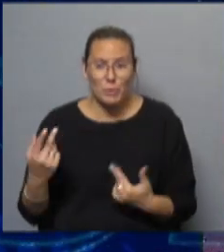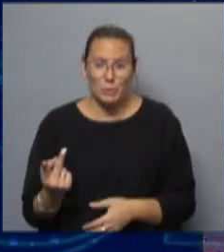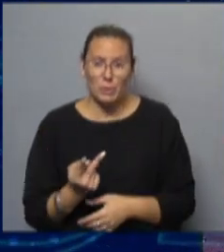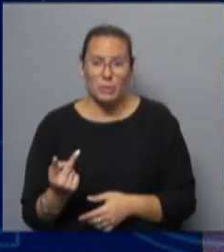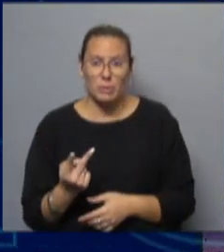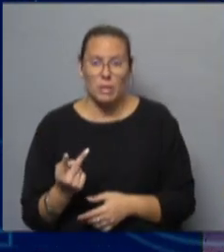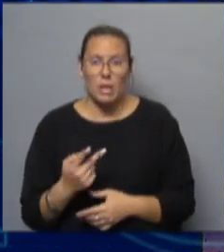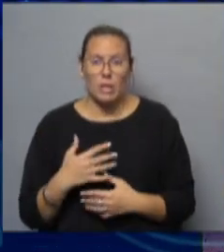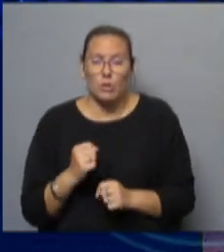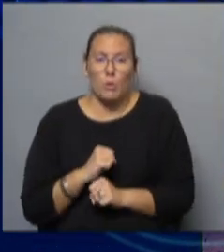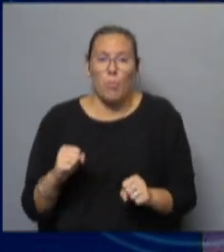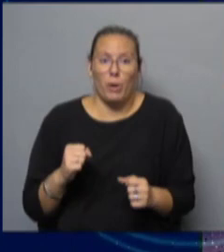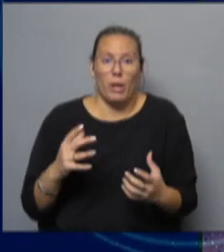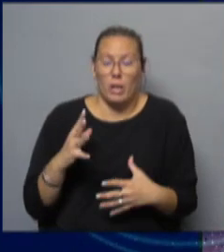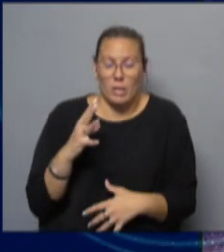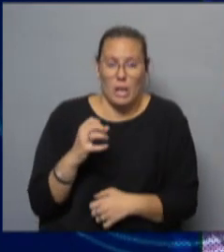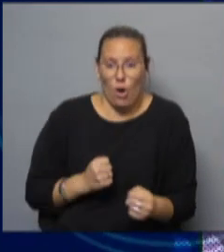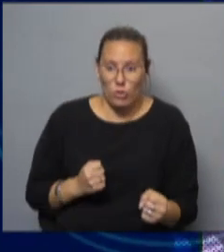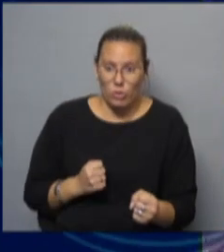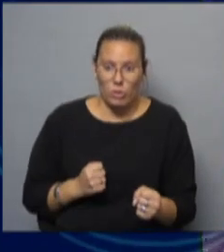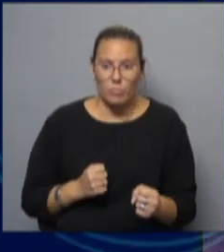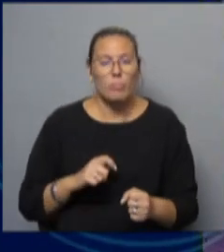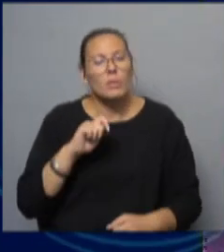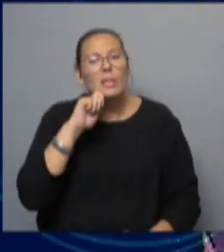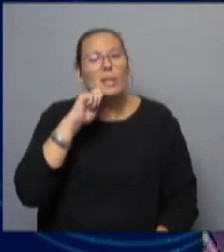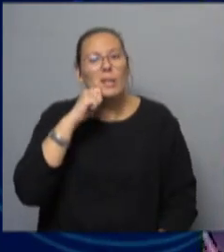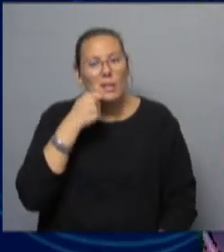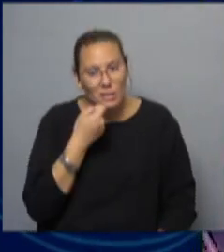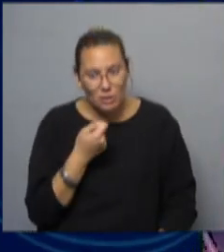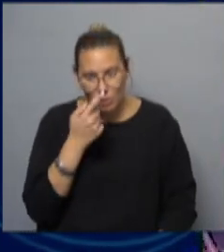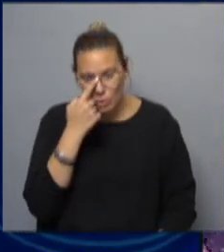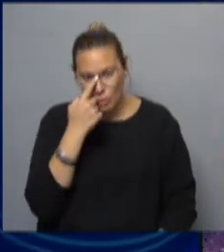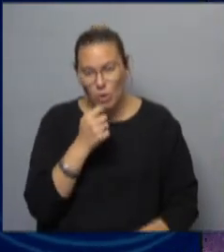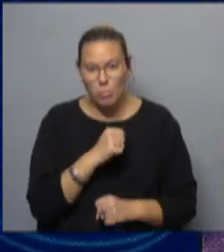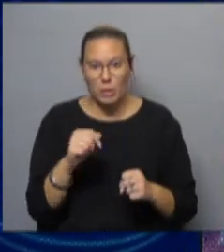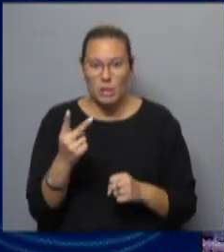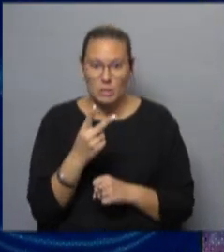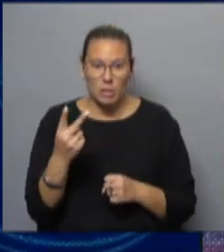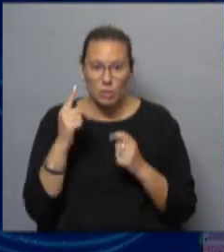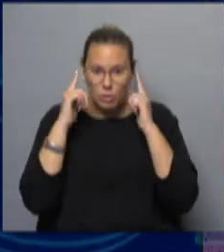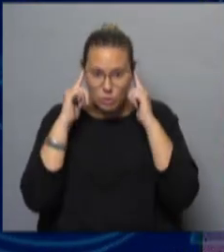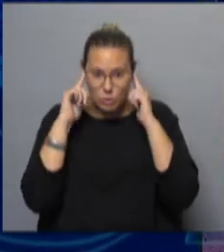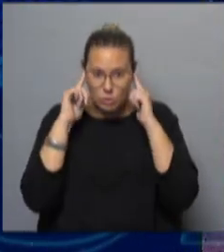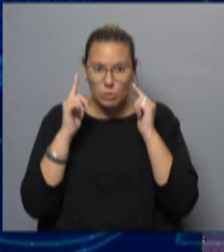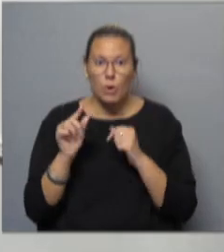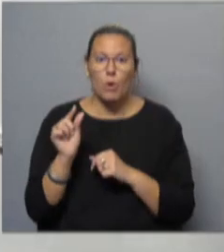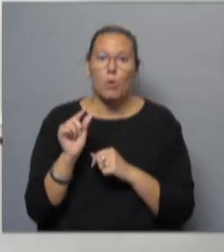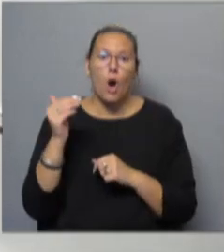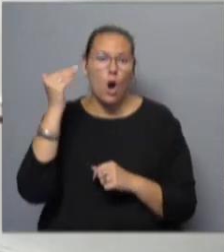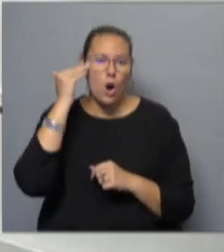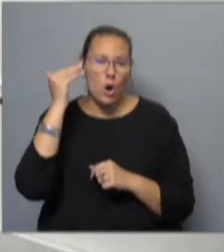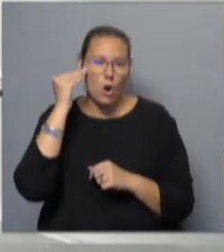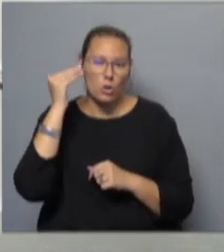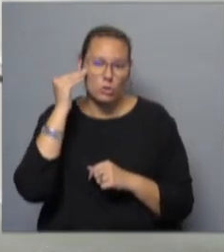emociones que pueden controlar la verdad qué lindo qué lindo que puedan combinar esas dos cosas un poco de conciencia